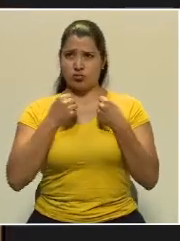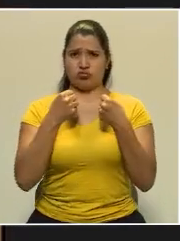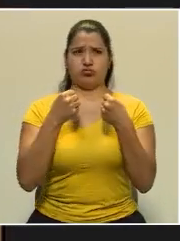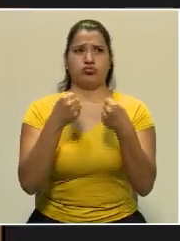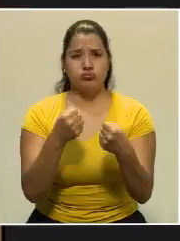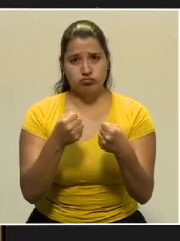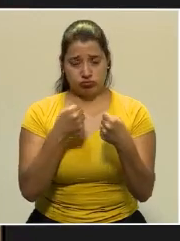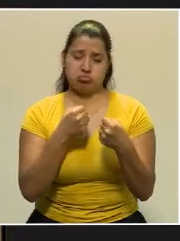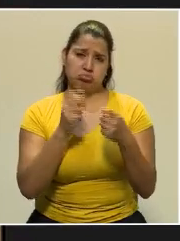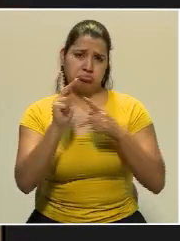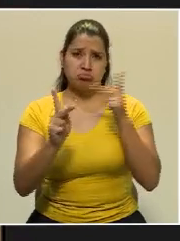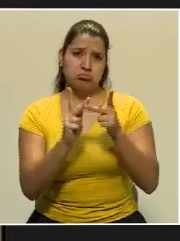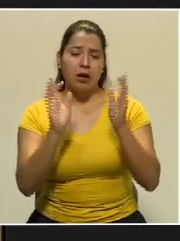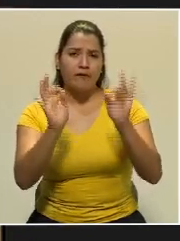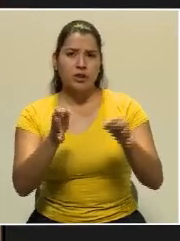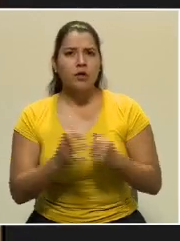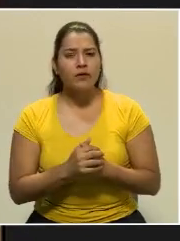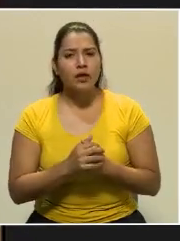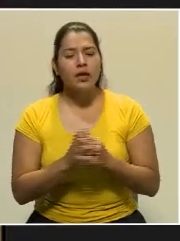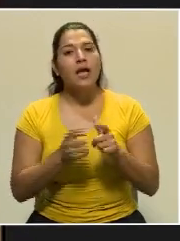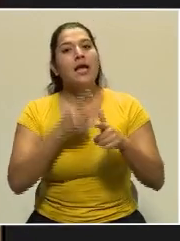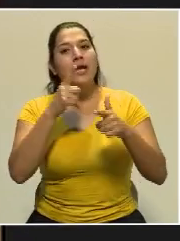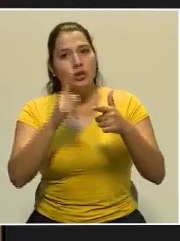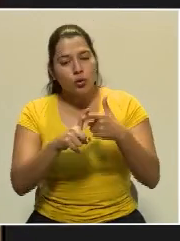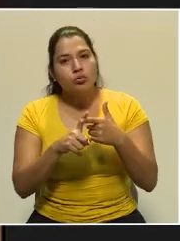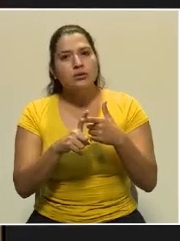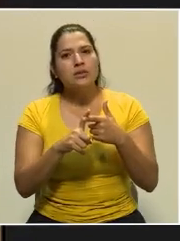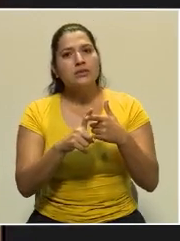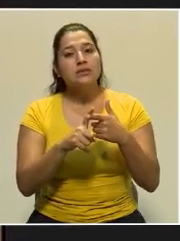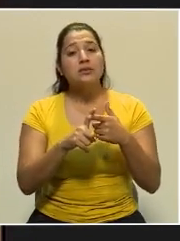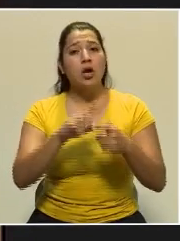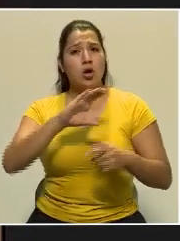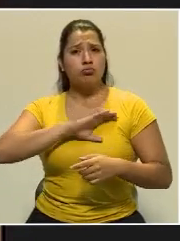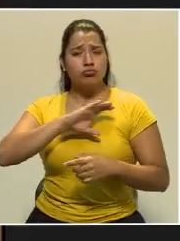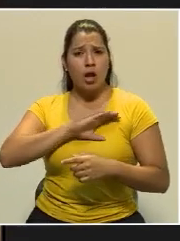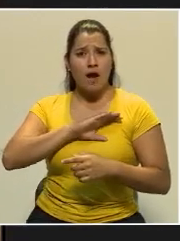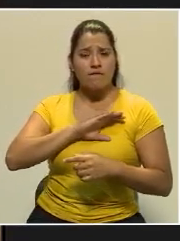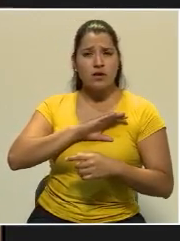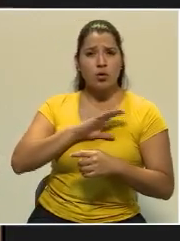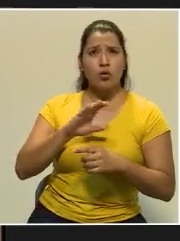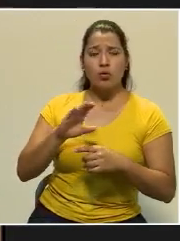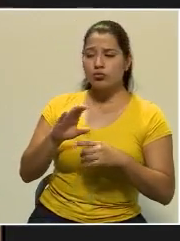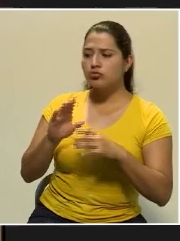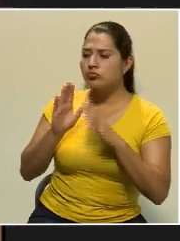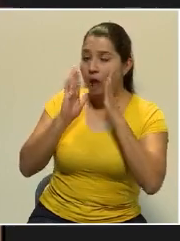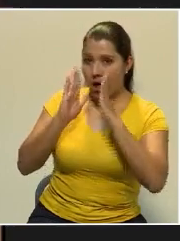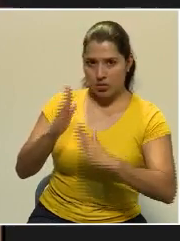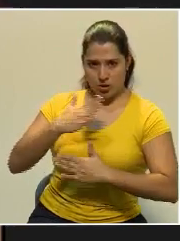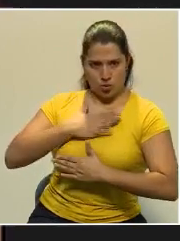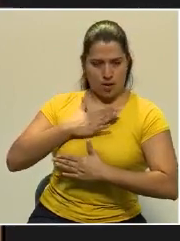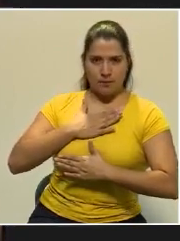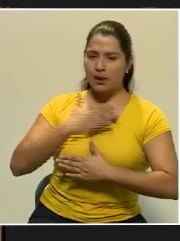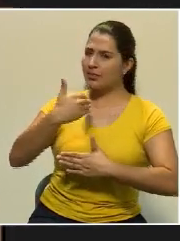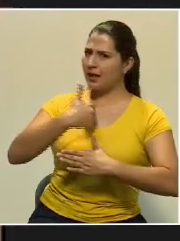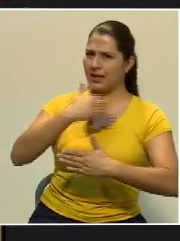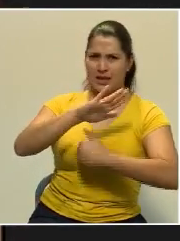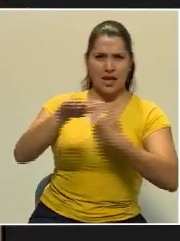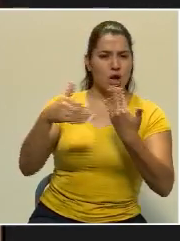que todo bien. Me atendió un tráfico. Lógicamente tenía con todos los protocolos, como